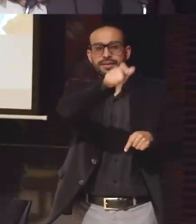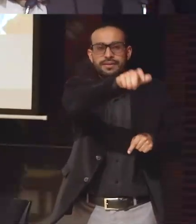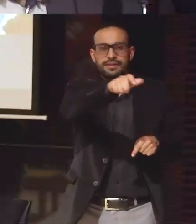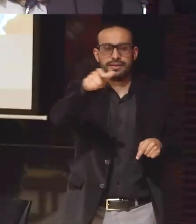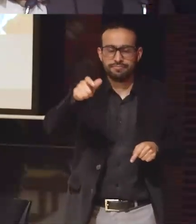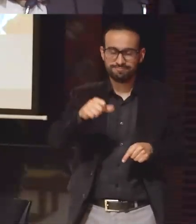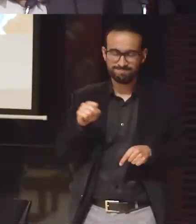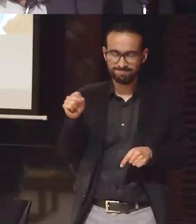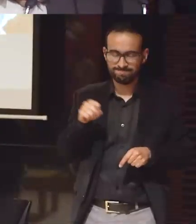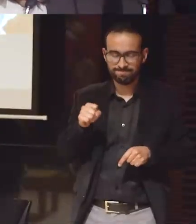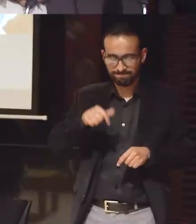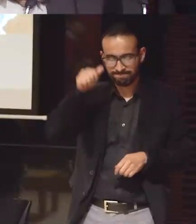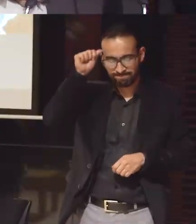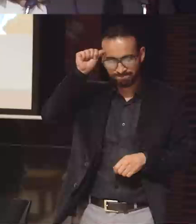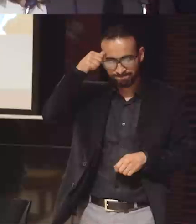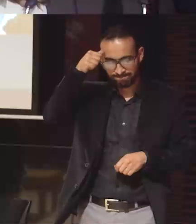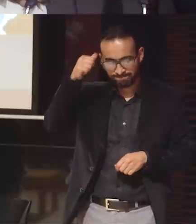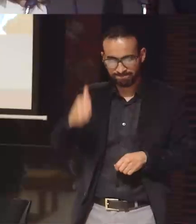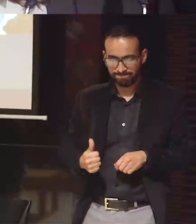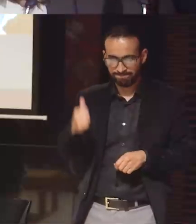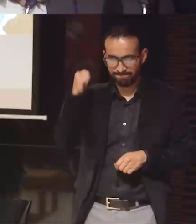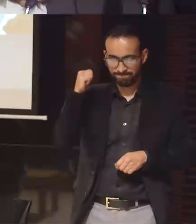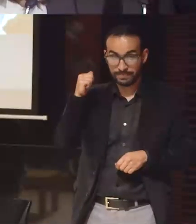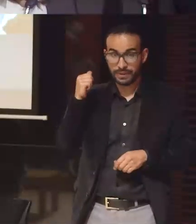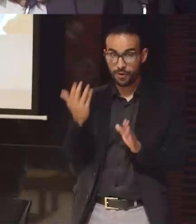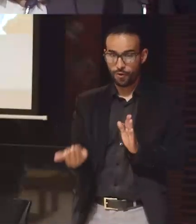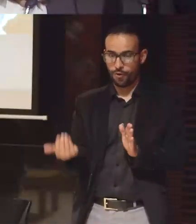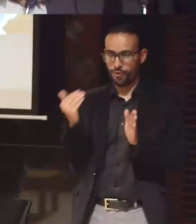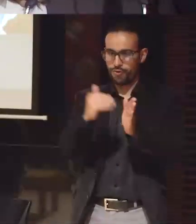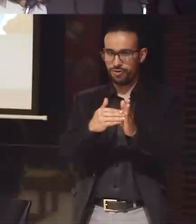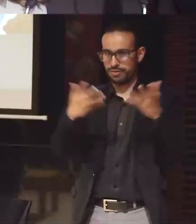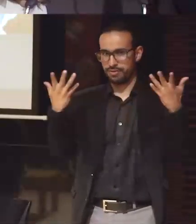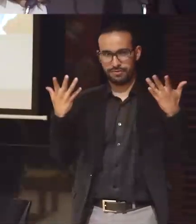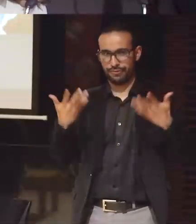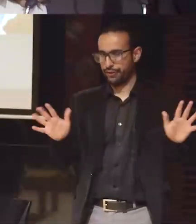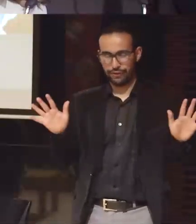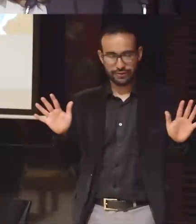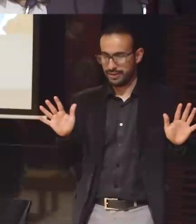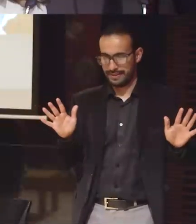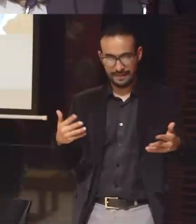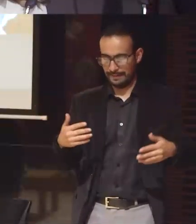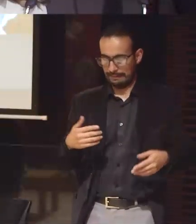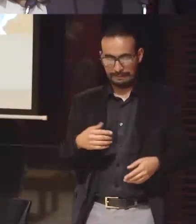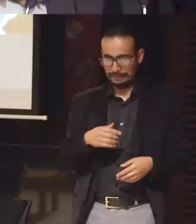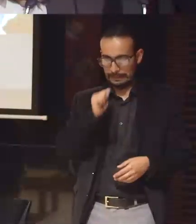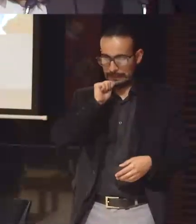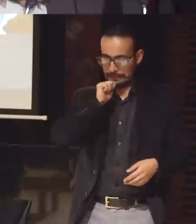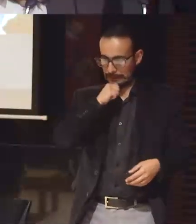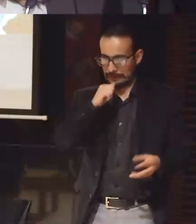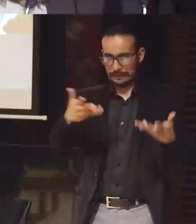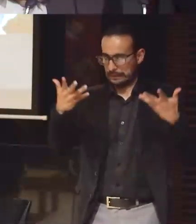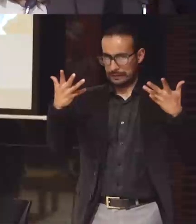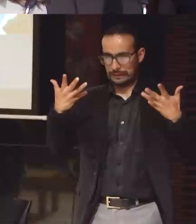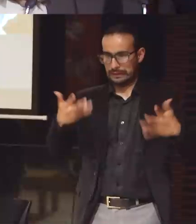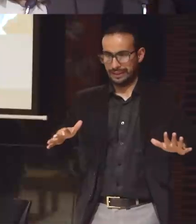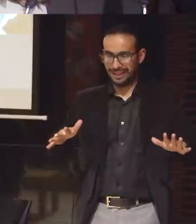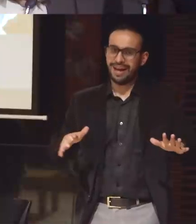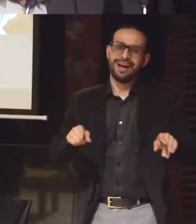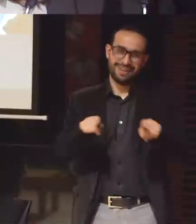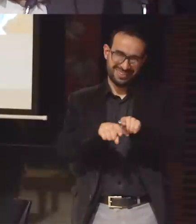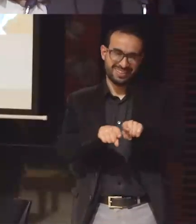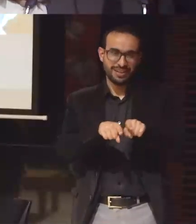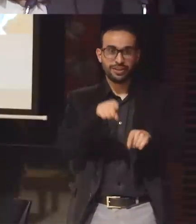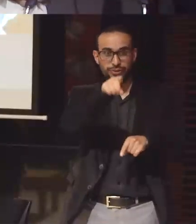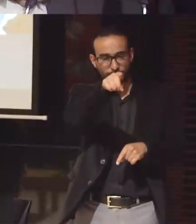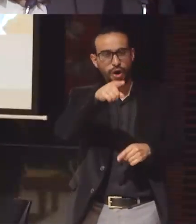repetir, la reparación y la no repetición. Cuando uno conoce sus entornos, cuando uno conoce su historia, cuando uno sabe las dinámicas